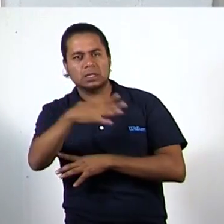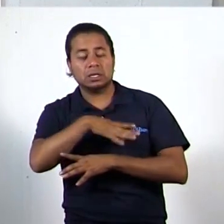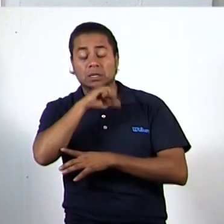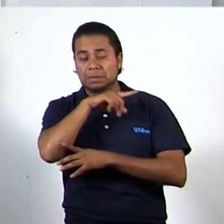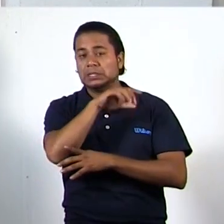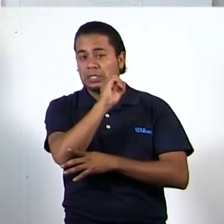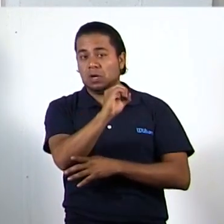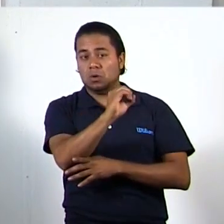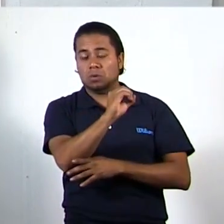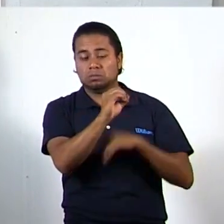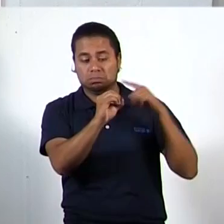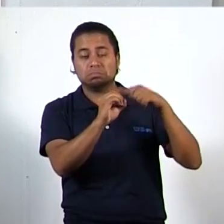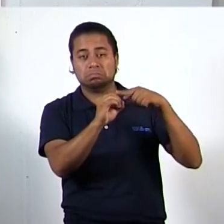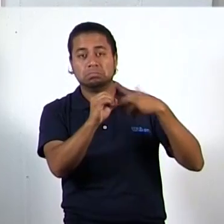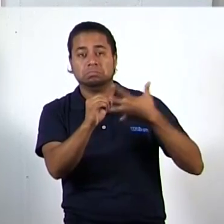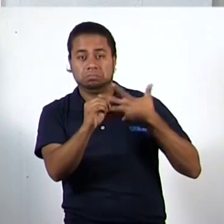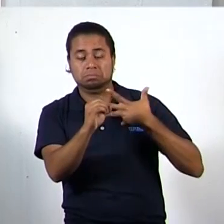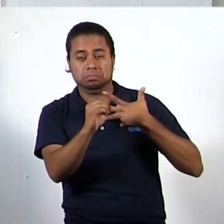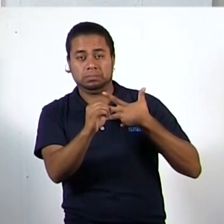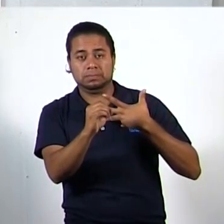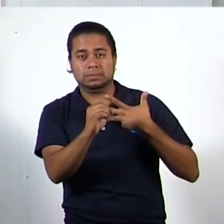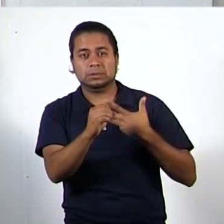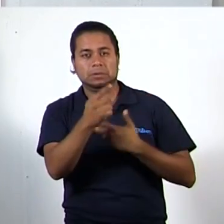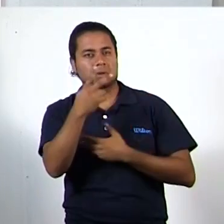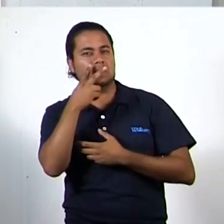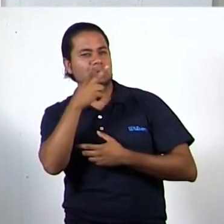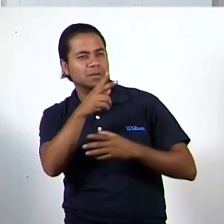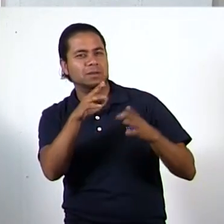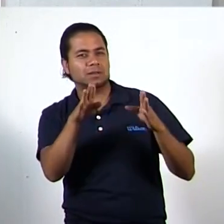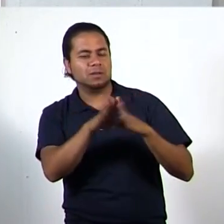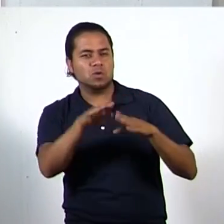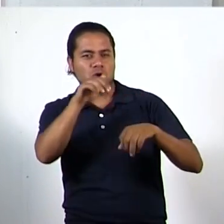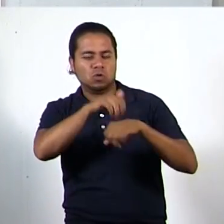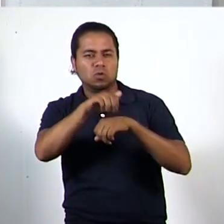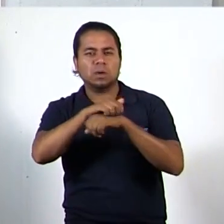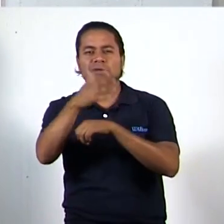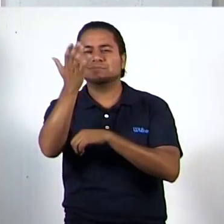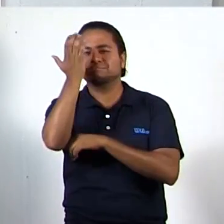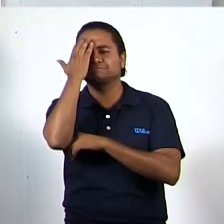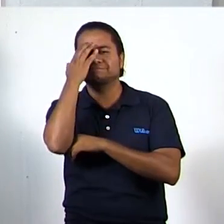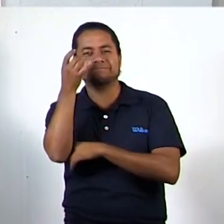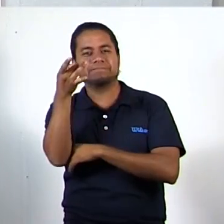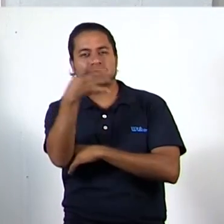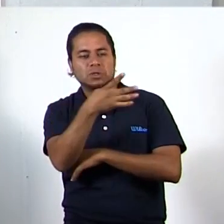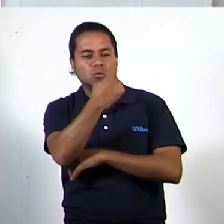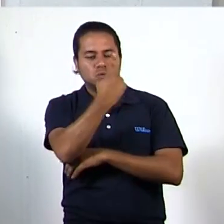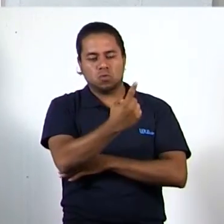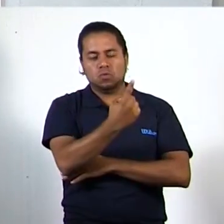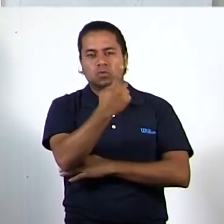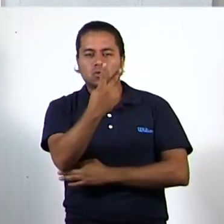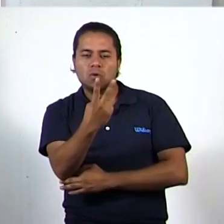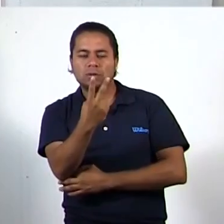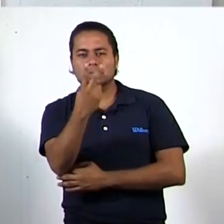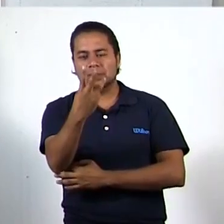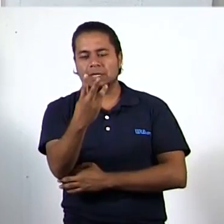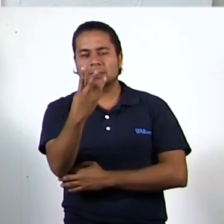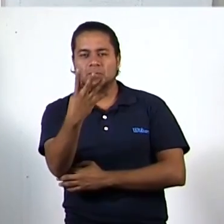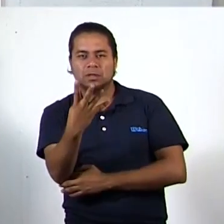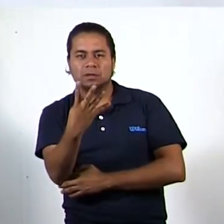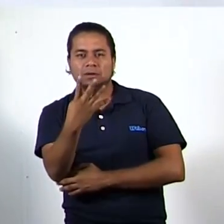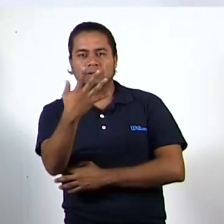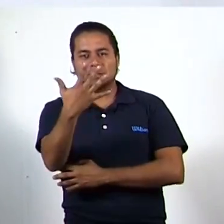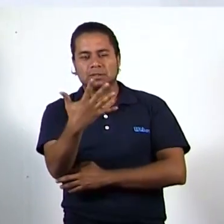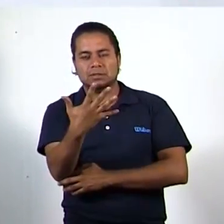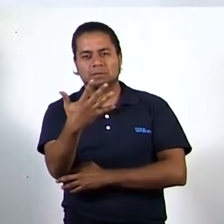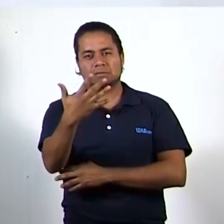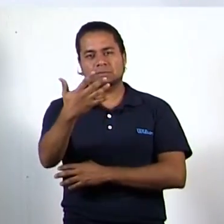cero. Así es, son, como puedes ver, los números que ya conoces: el 1, 2, 3,